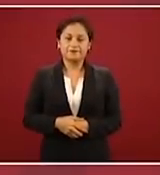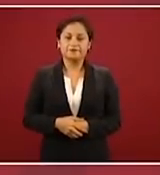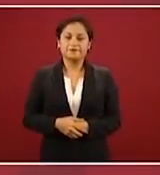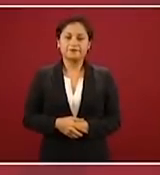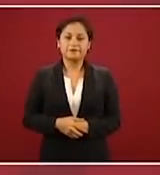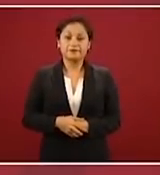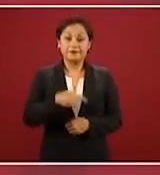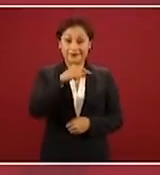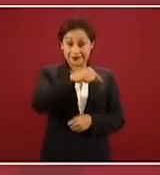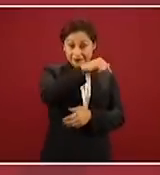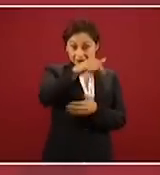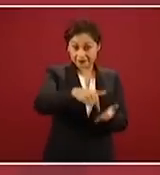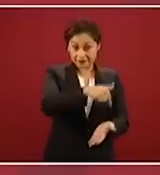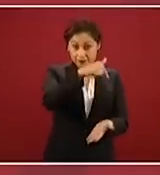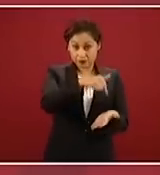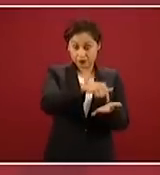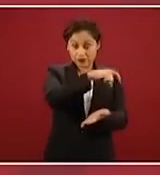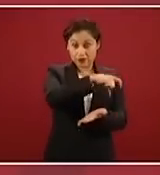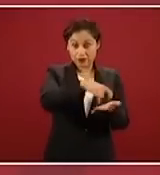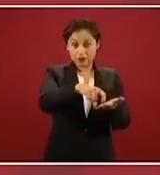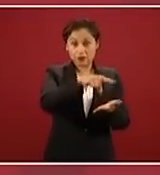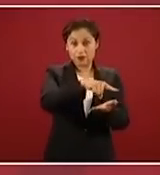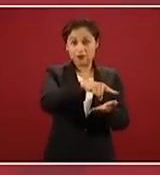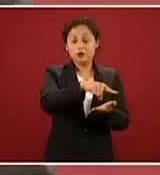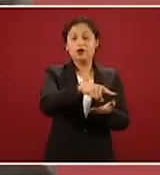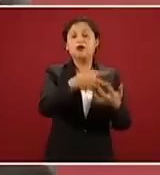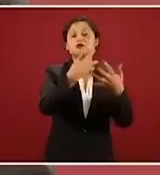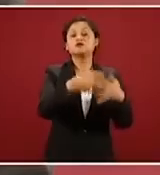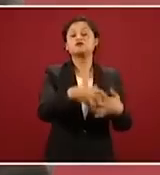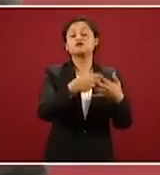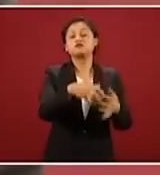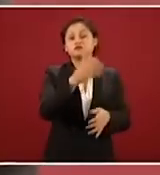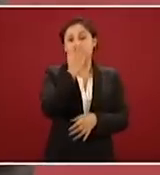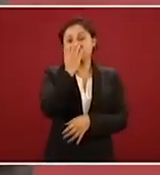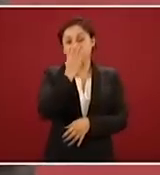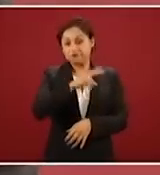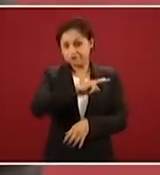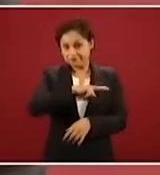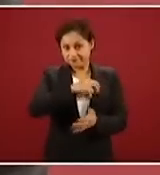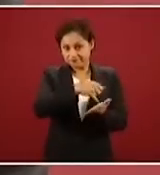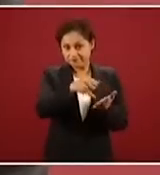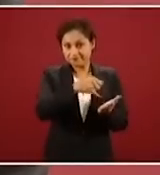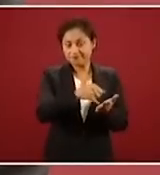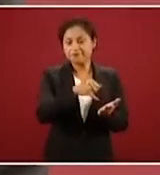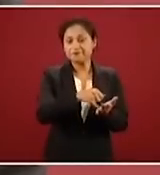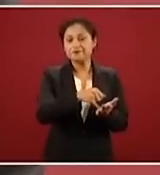esa planta de fertilizante se había privatizado,